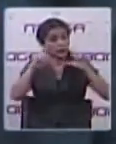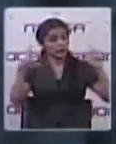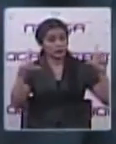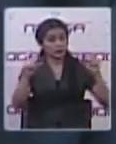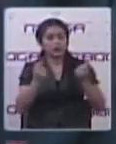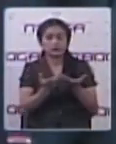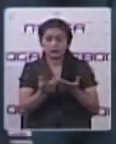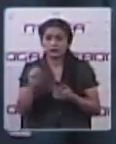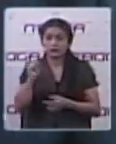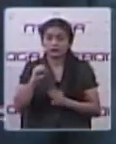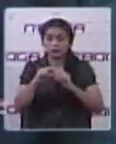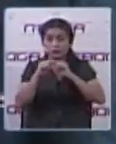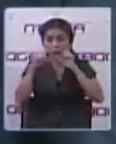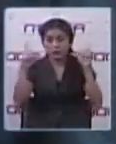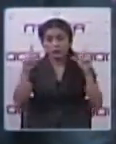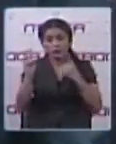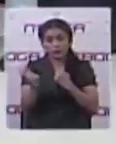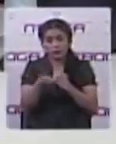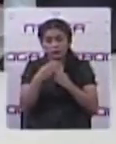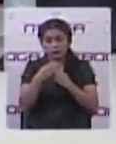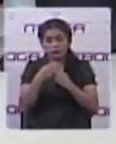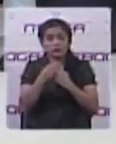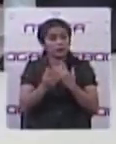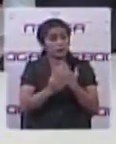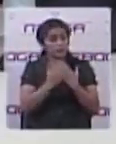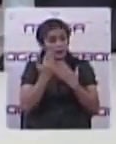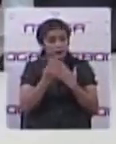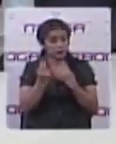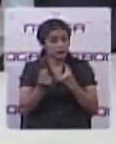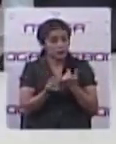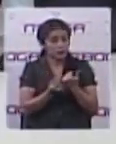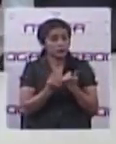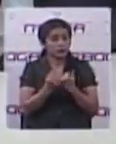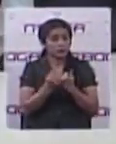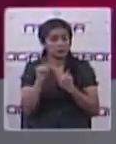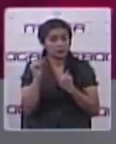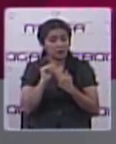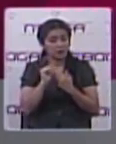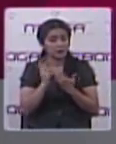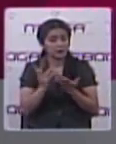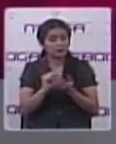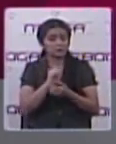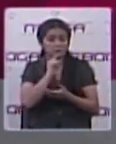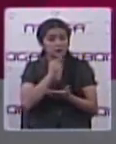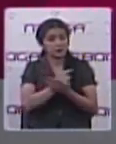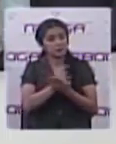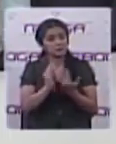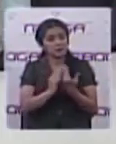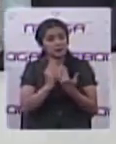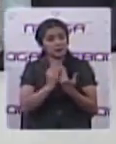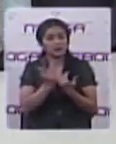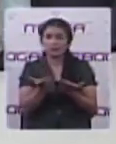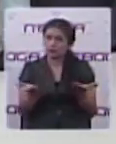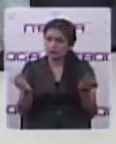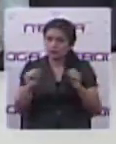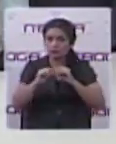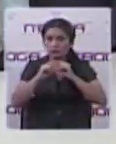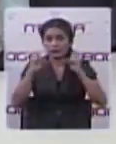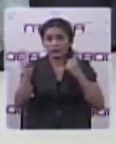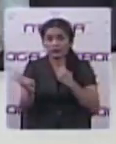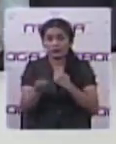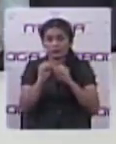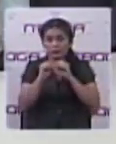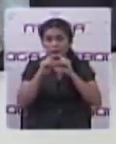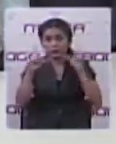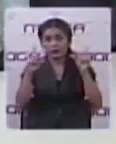manera rápida, es una manera fácil. Económica. No es difícil, económica. Económica. Tiene sus beneficios, ¿no? Definitivamente,